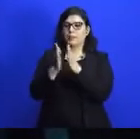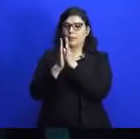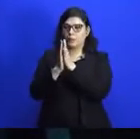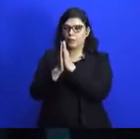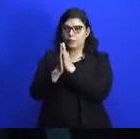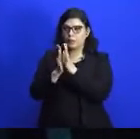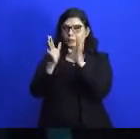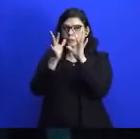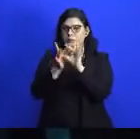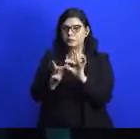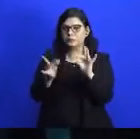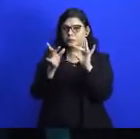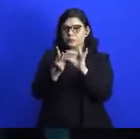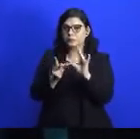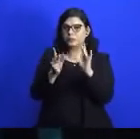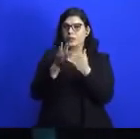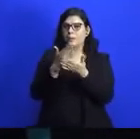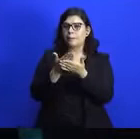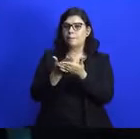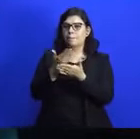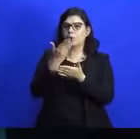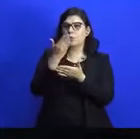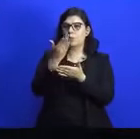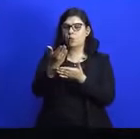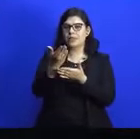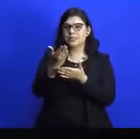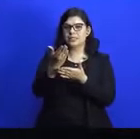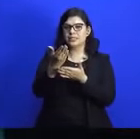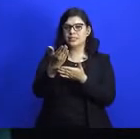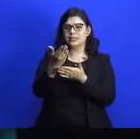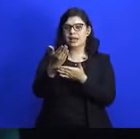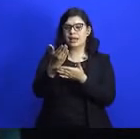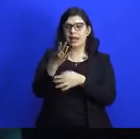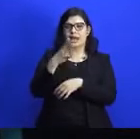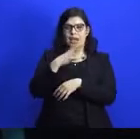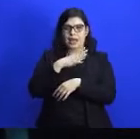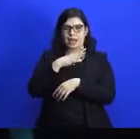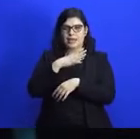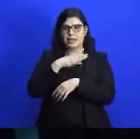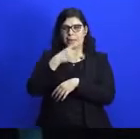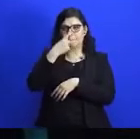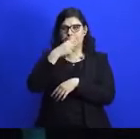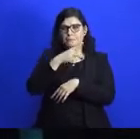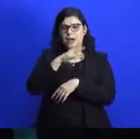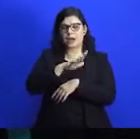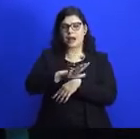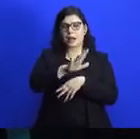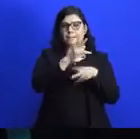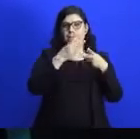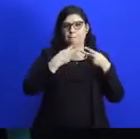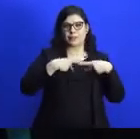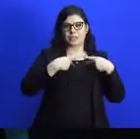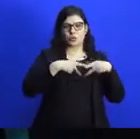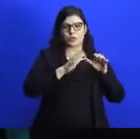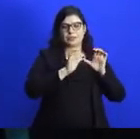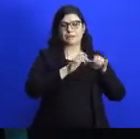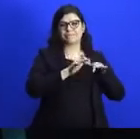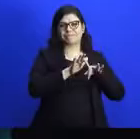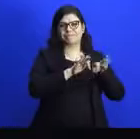comparta brevemente la propuesta de valor que estamos ofreciendo a todos nuestros asociados y asociadas. Bienvenida,